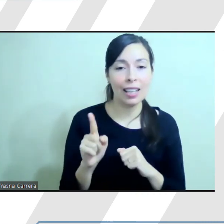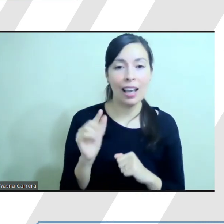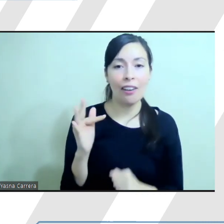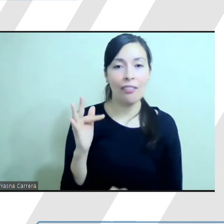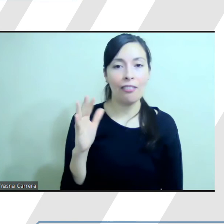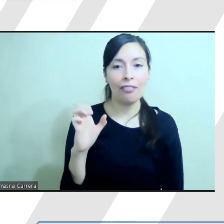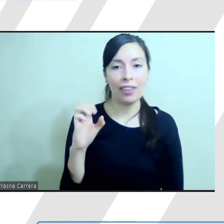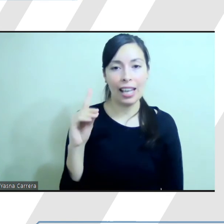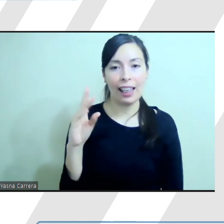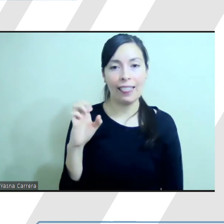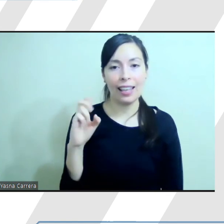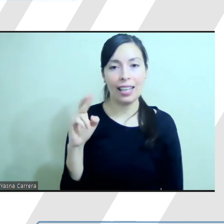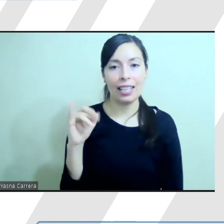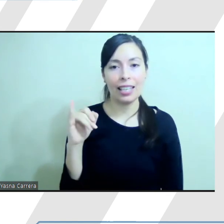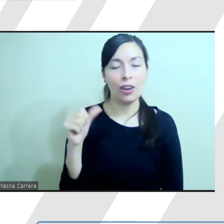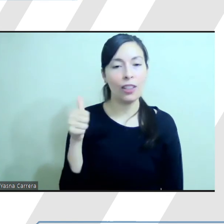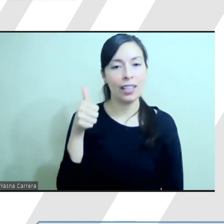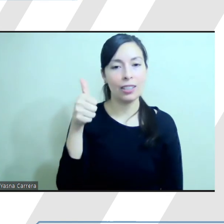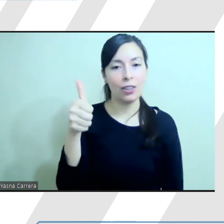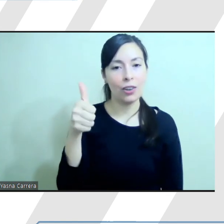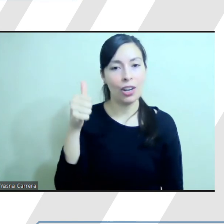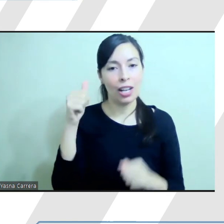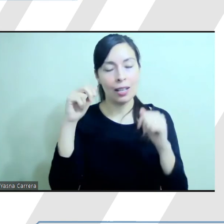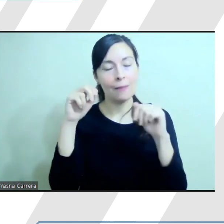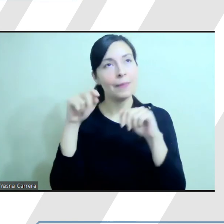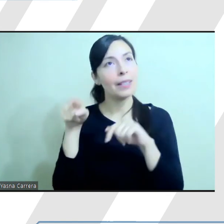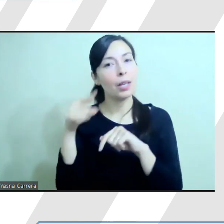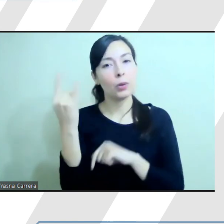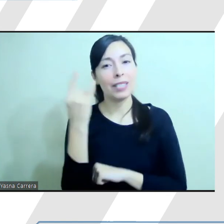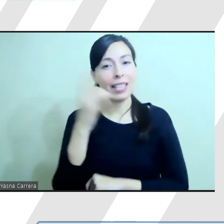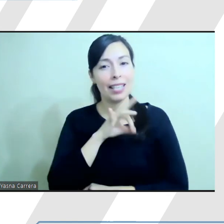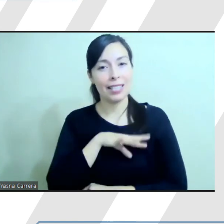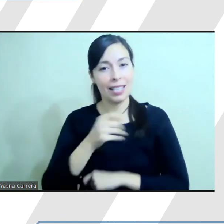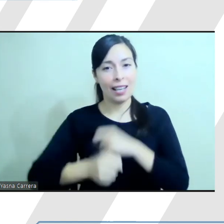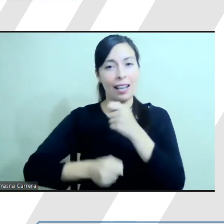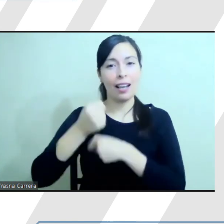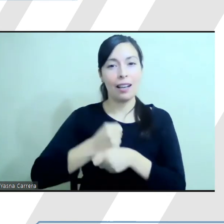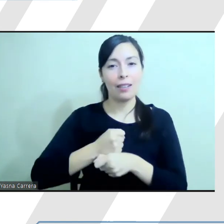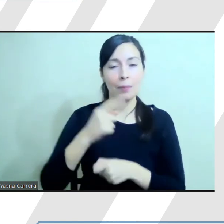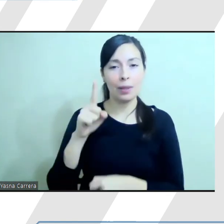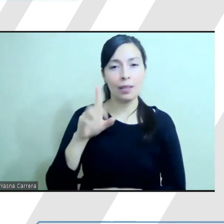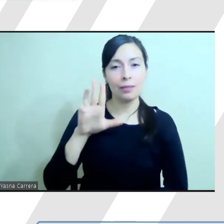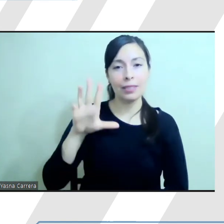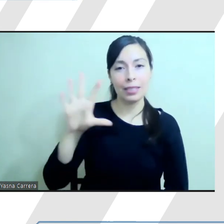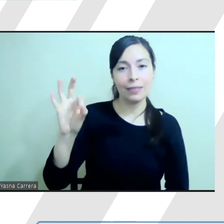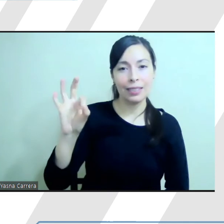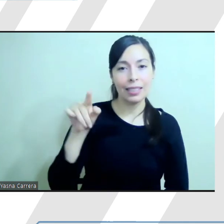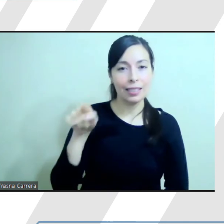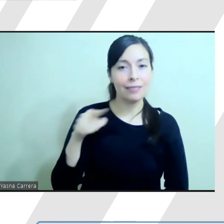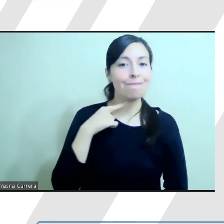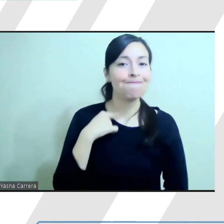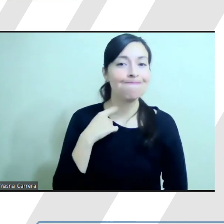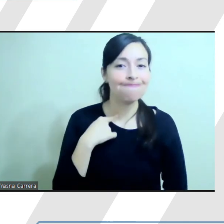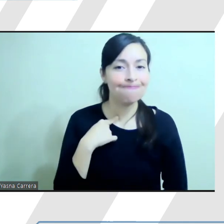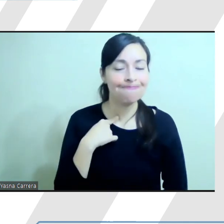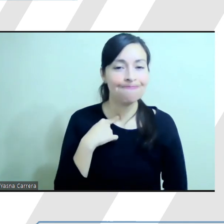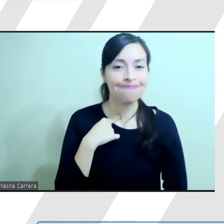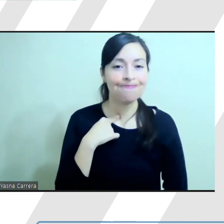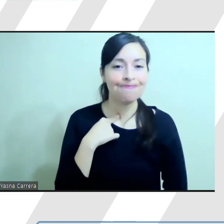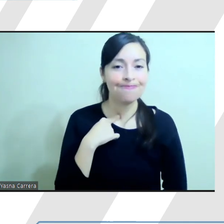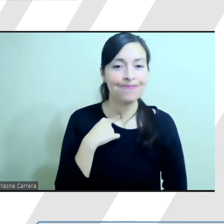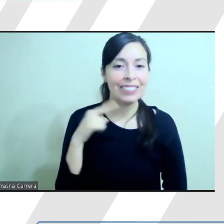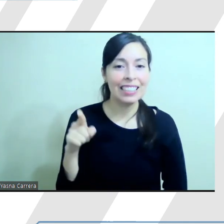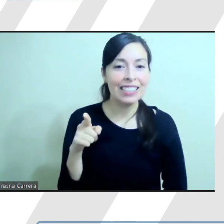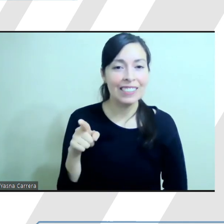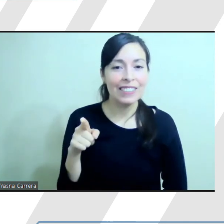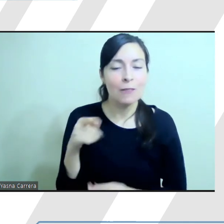Rutjan, del director de astronomía en la Universidad de Chile en los años 50, también ha ido tomando un interés creciente en las